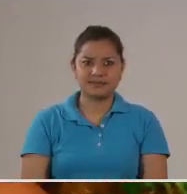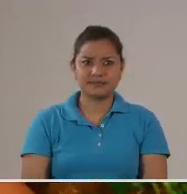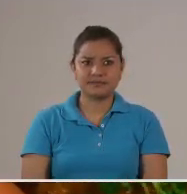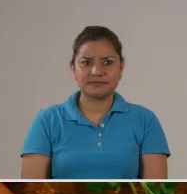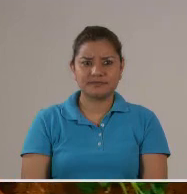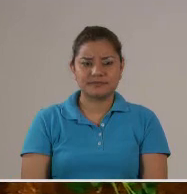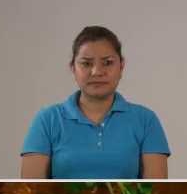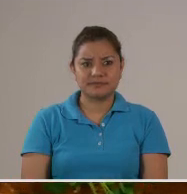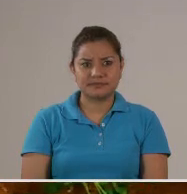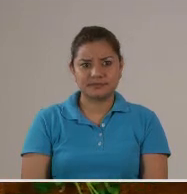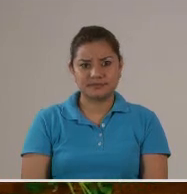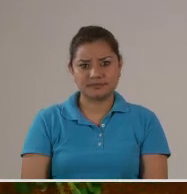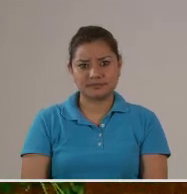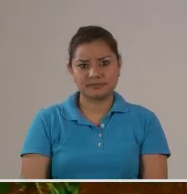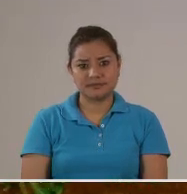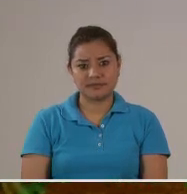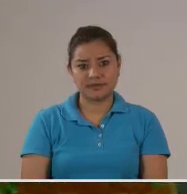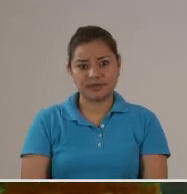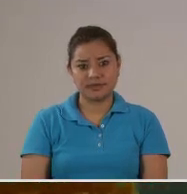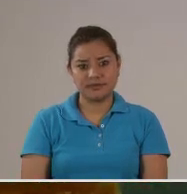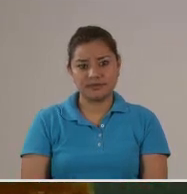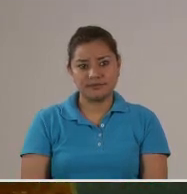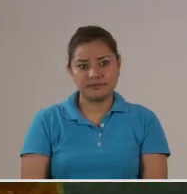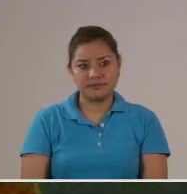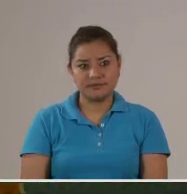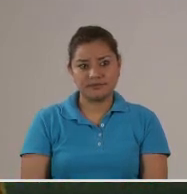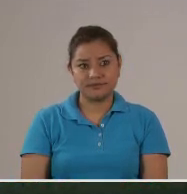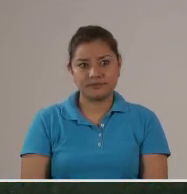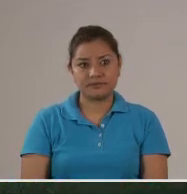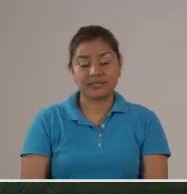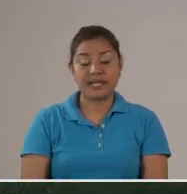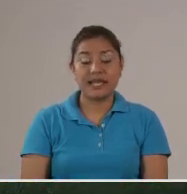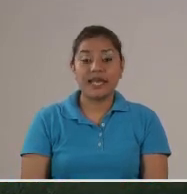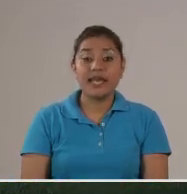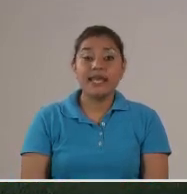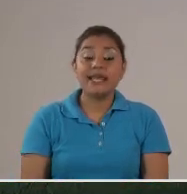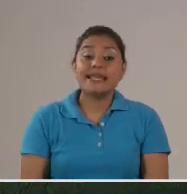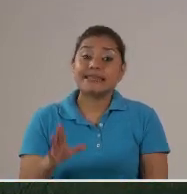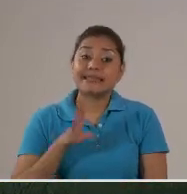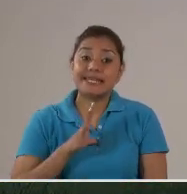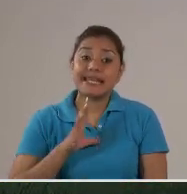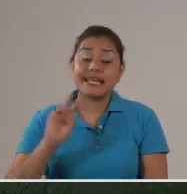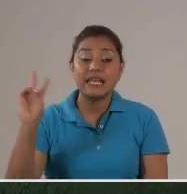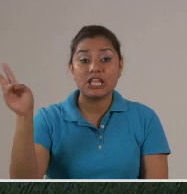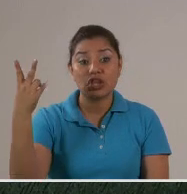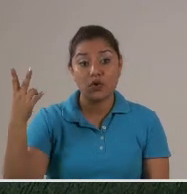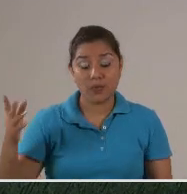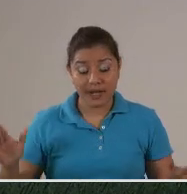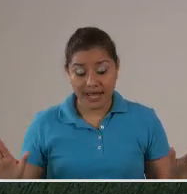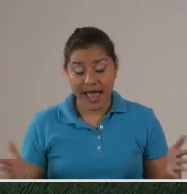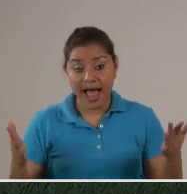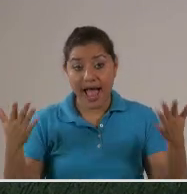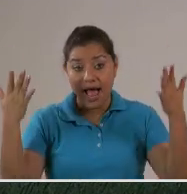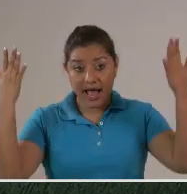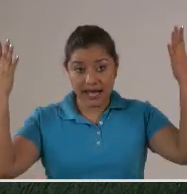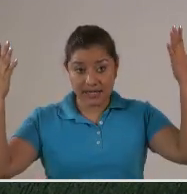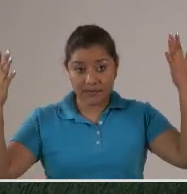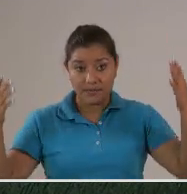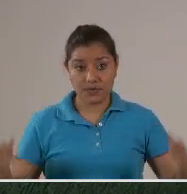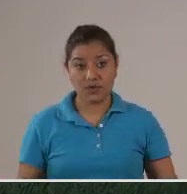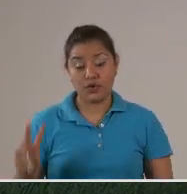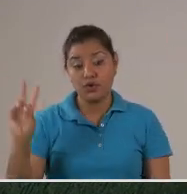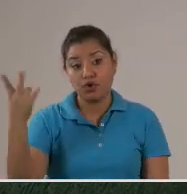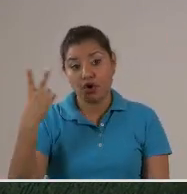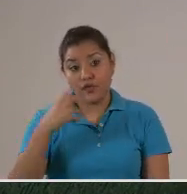cosas pero pero yo diría que más que una bipolaridad es que tiene doble ánimo doble alma el hombre de doble alma de doble